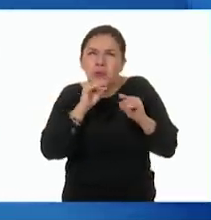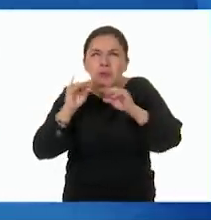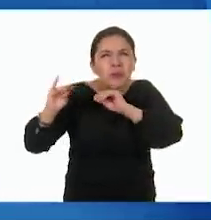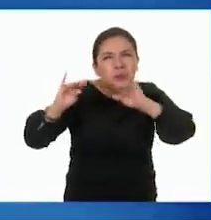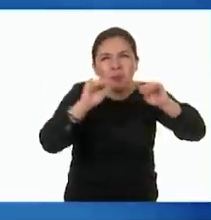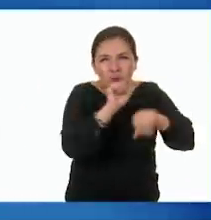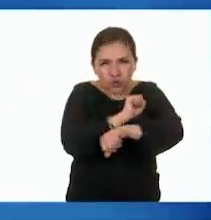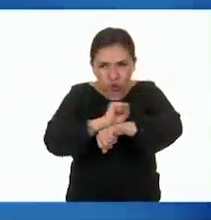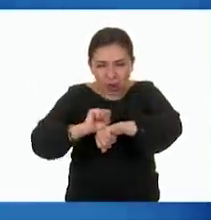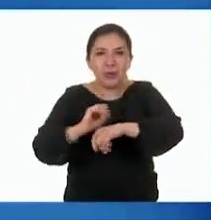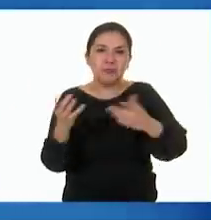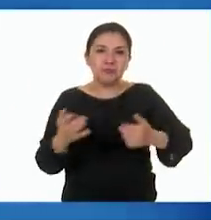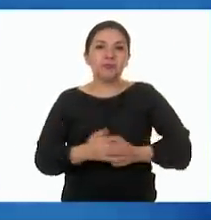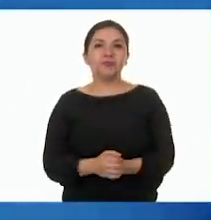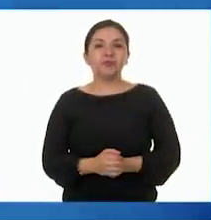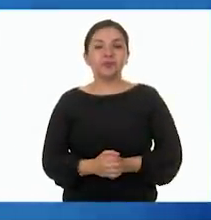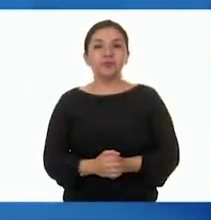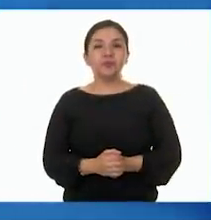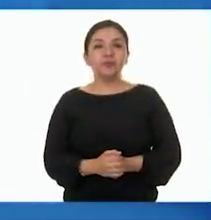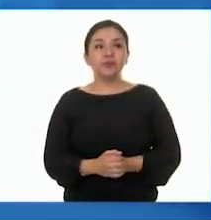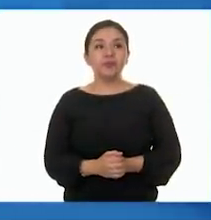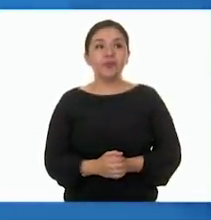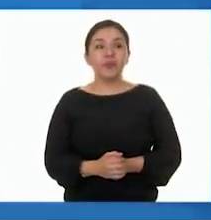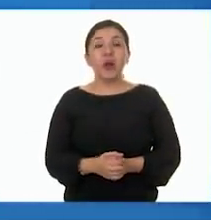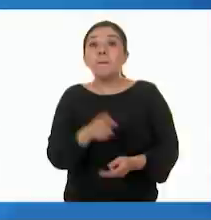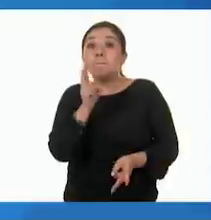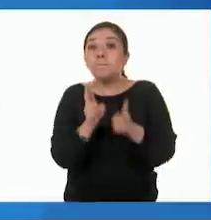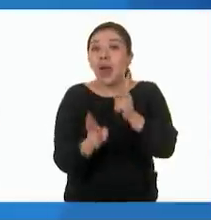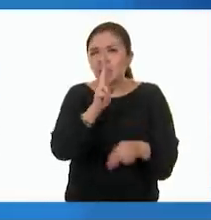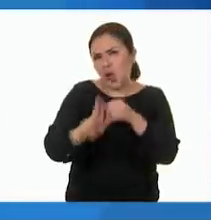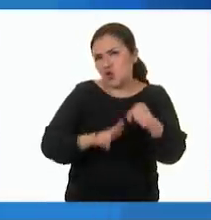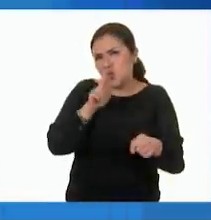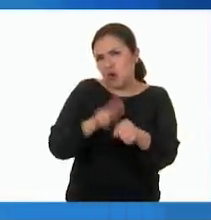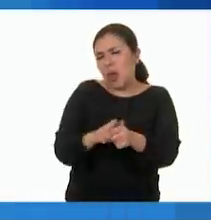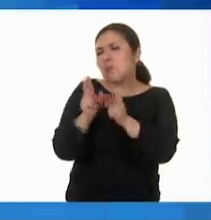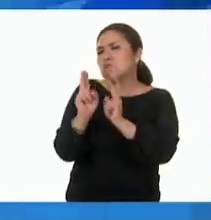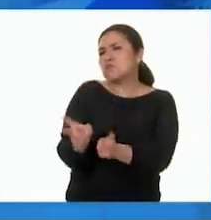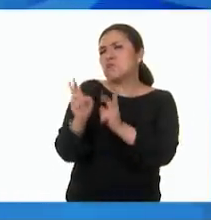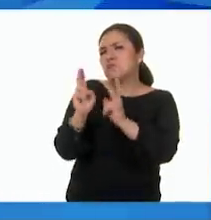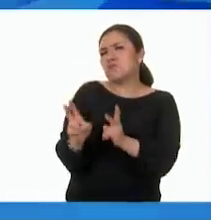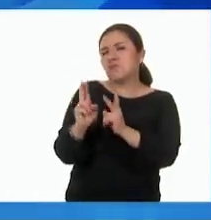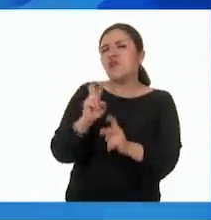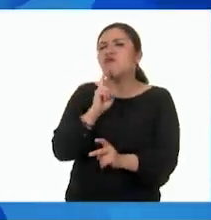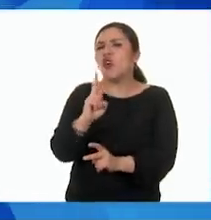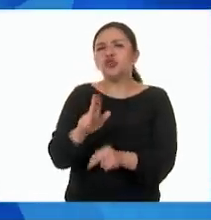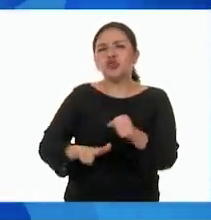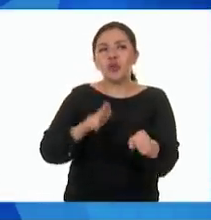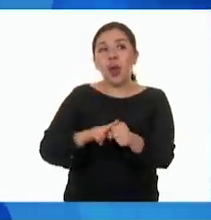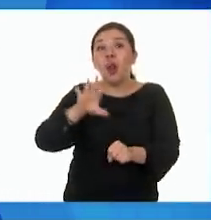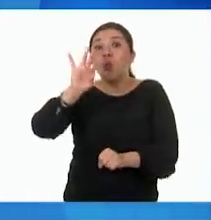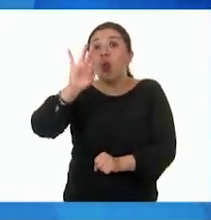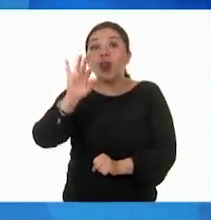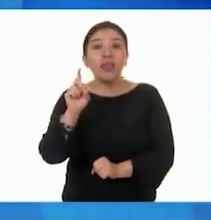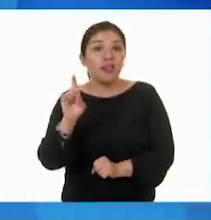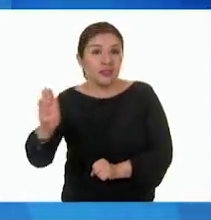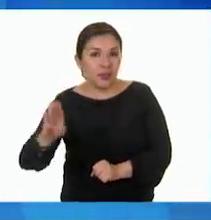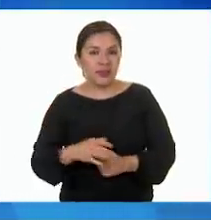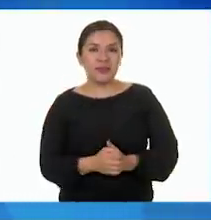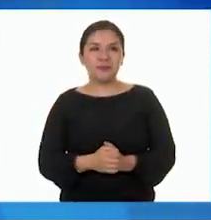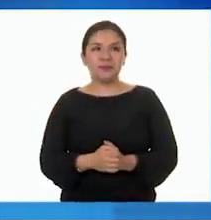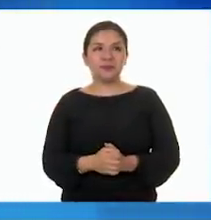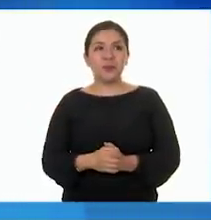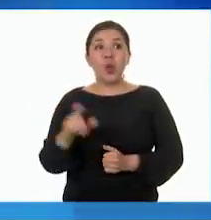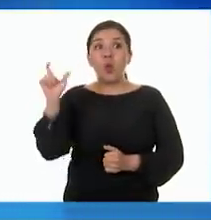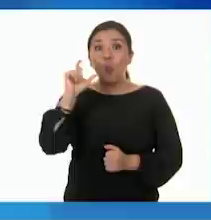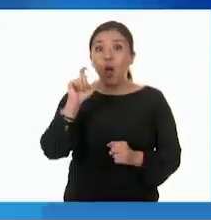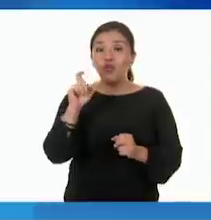así muy chiquitas. Una conversación normal, en un tono normal, está a 40 decibeles. ¡Ok!